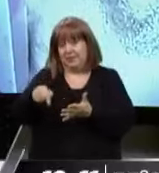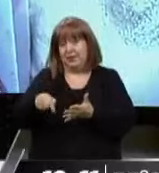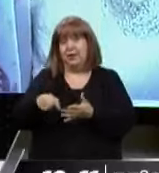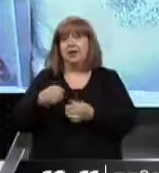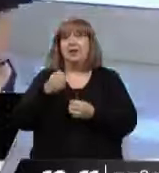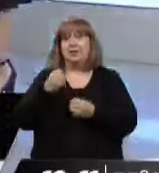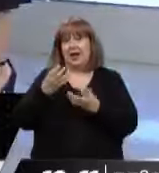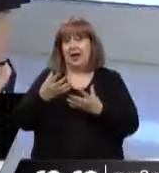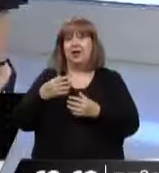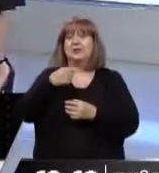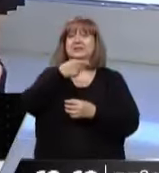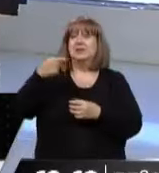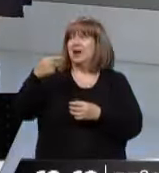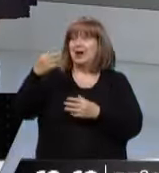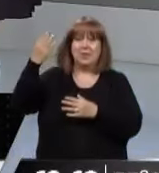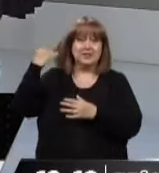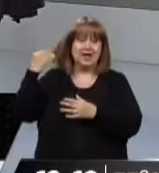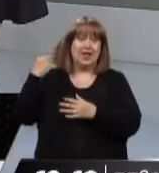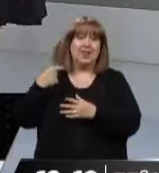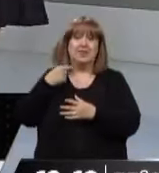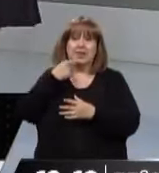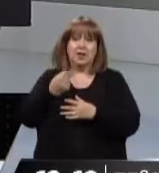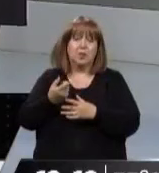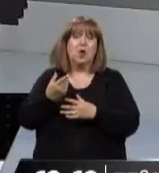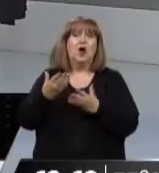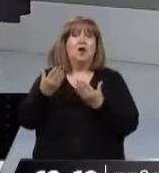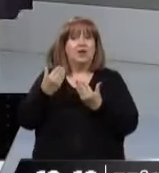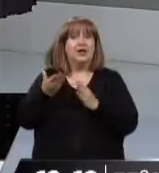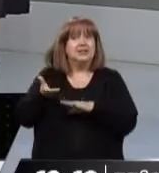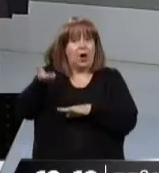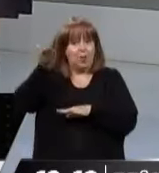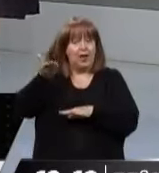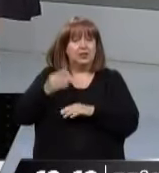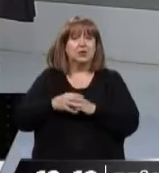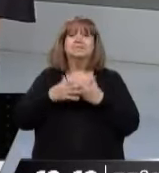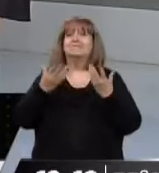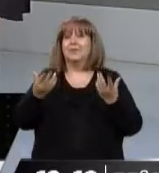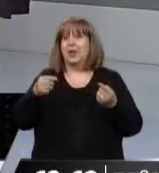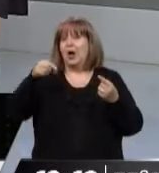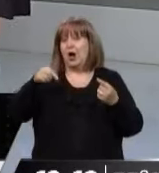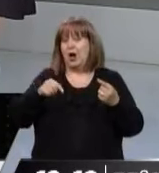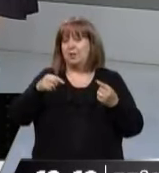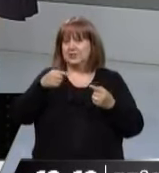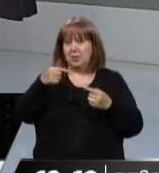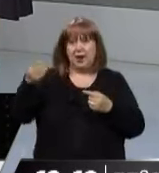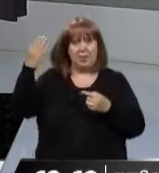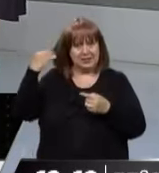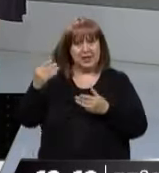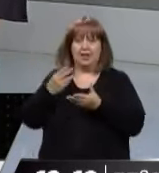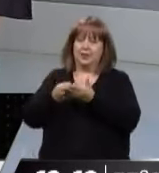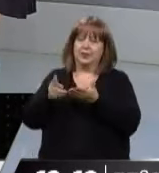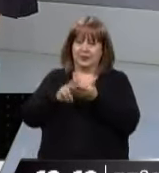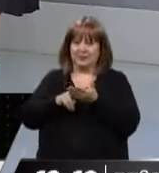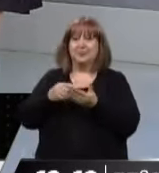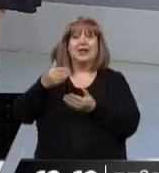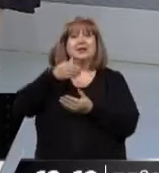semana pasada hablábamos, ¿no? Sí. Fue la semana pasada. Y faltan aumentos todavía, segura. Este, bueno, es el que viene mañana y pasado. Claro, porque la semana pasada decíamos que podía llegar